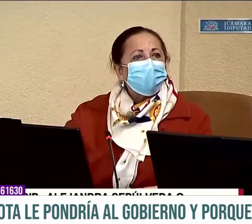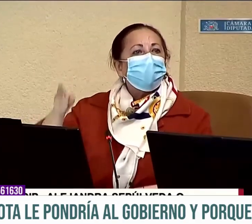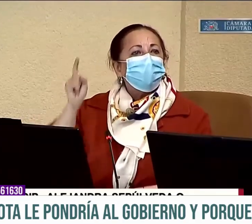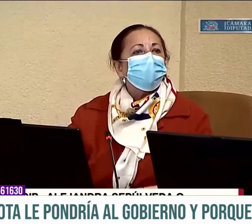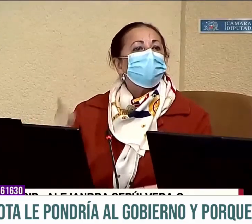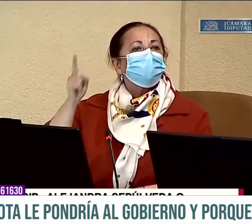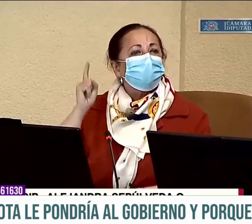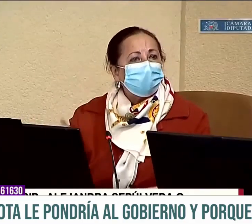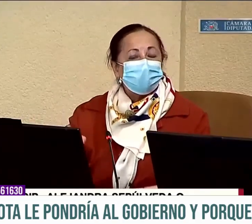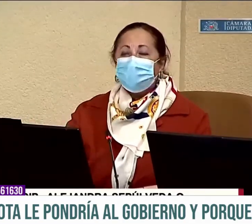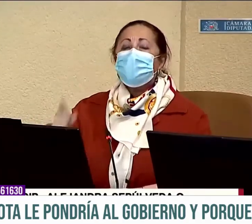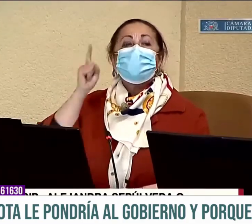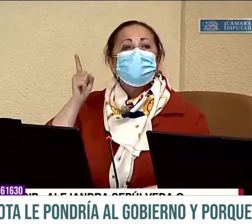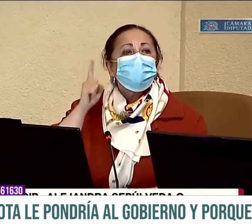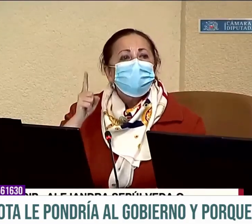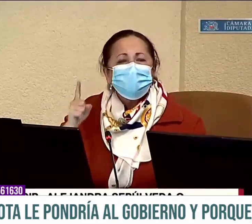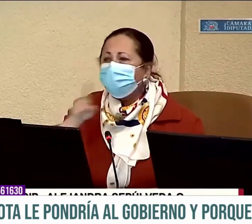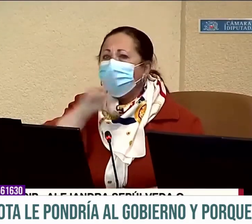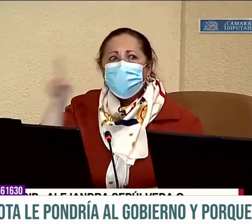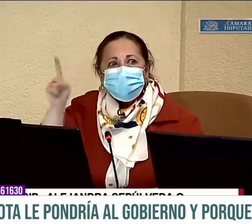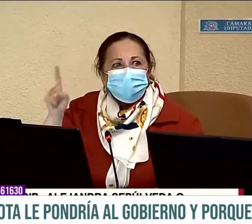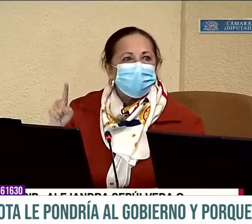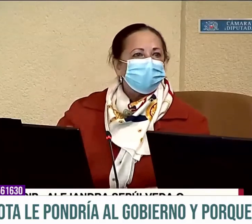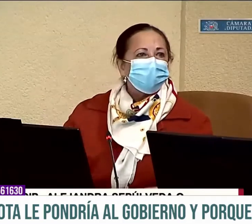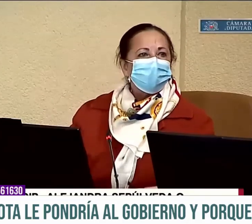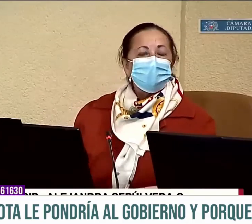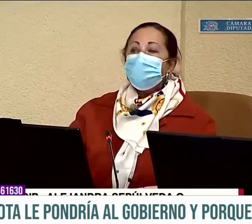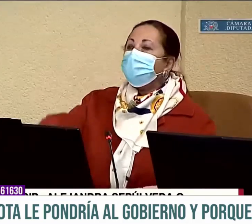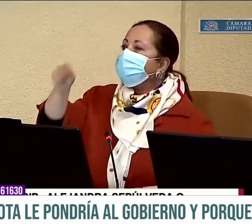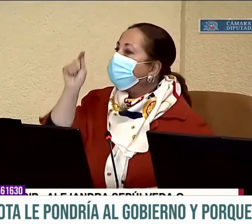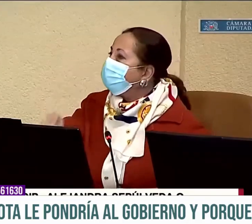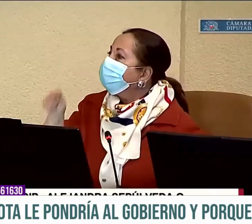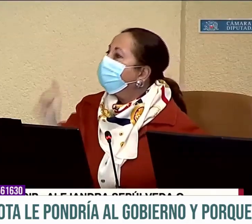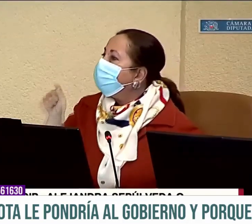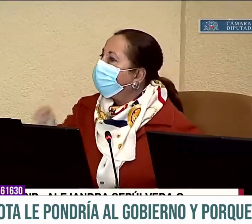partida. Porque no va a llegar la plata mañana.